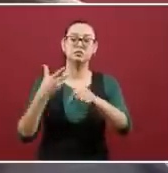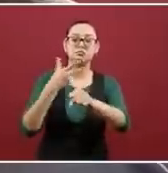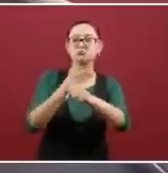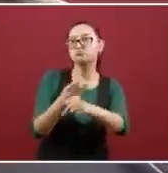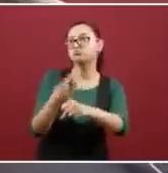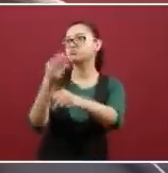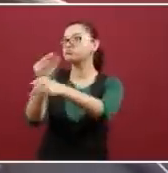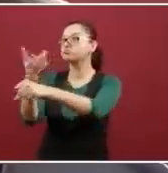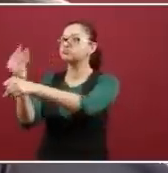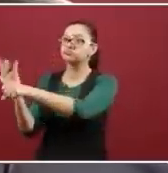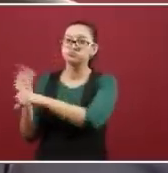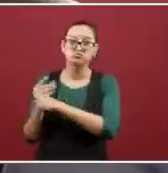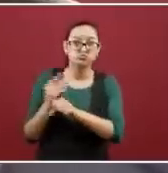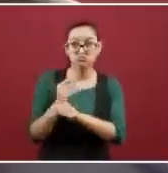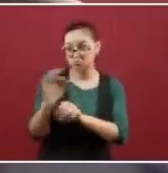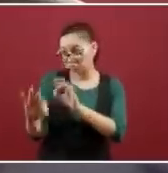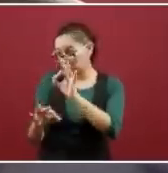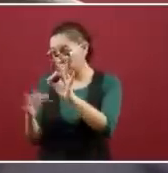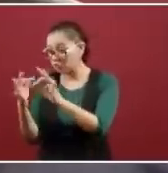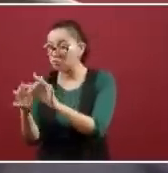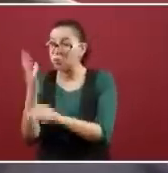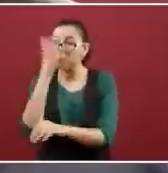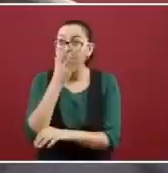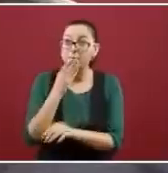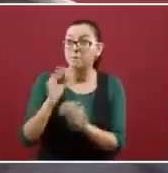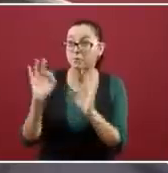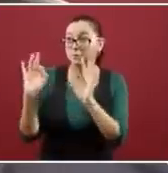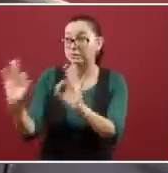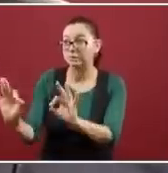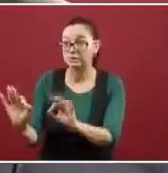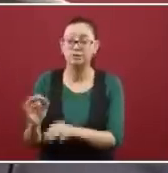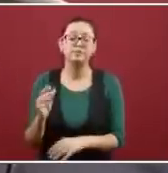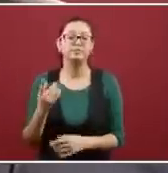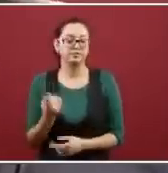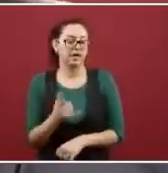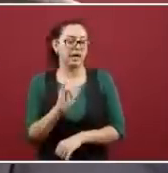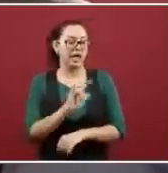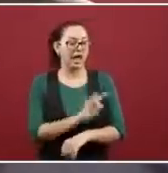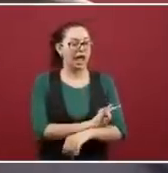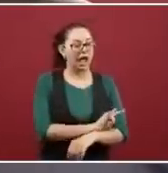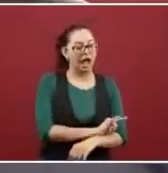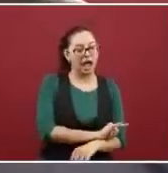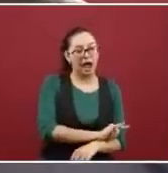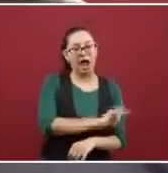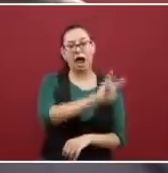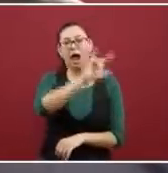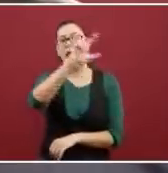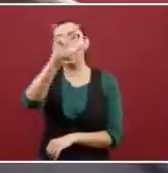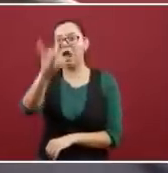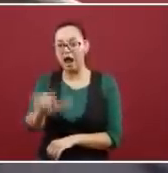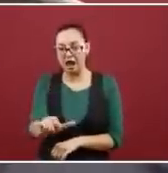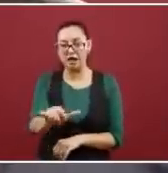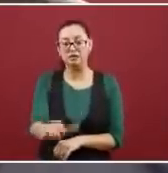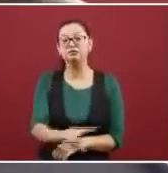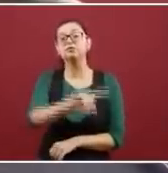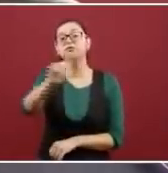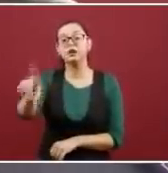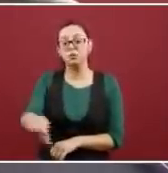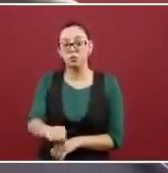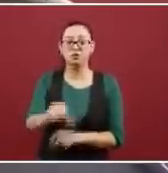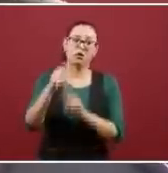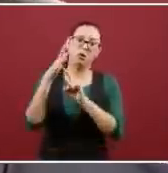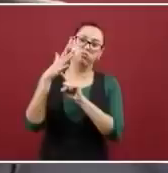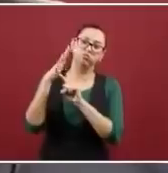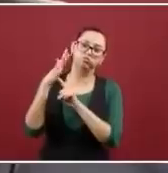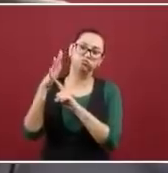y se trasladaban a donde había un aeropuerto y de ahí en helicópteros a la selva o a la